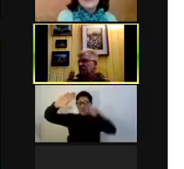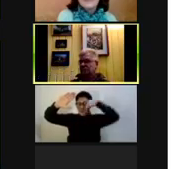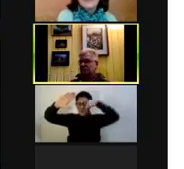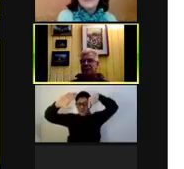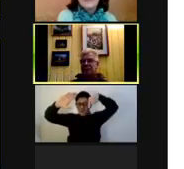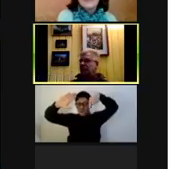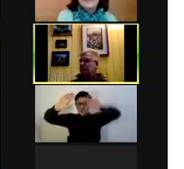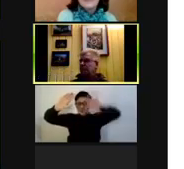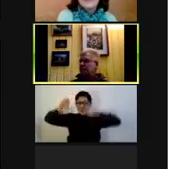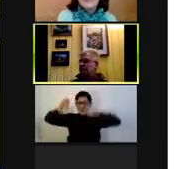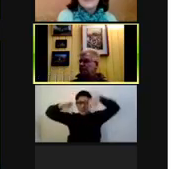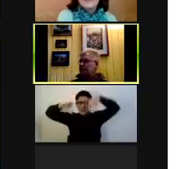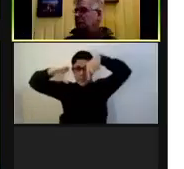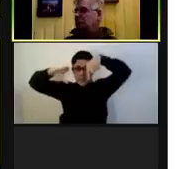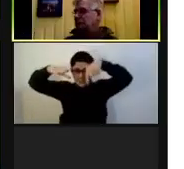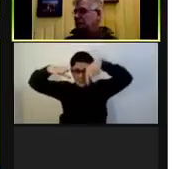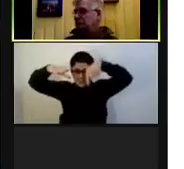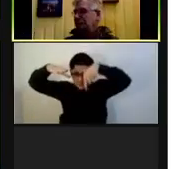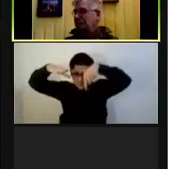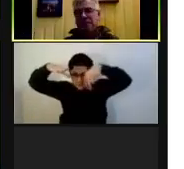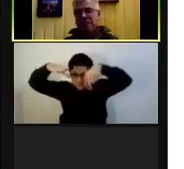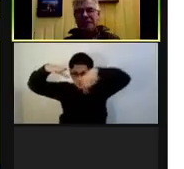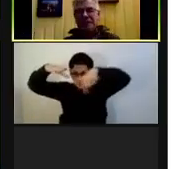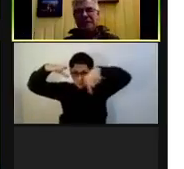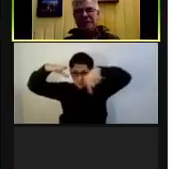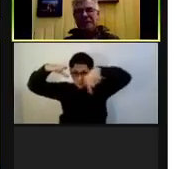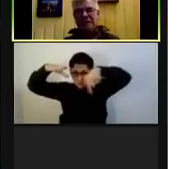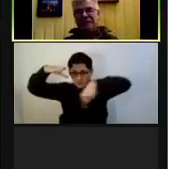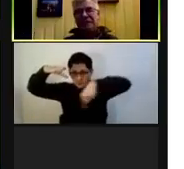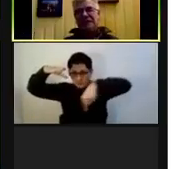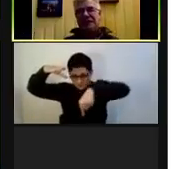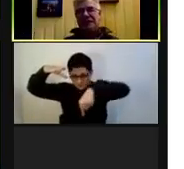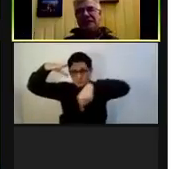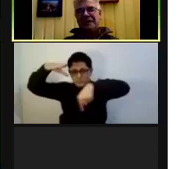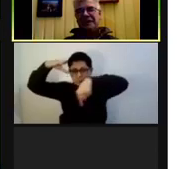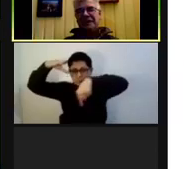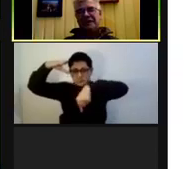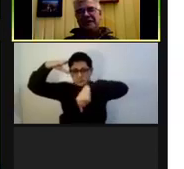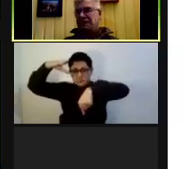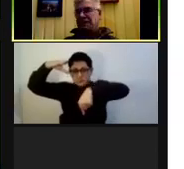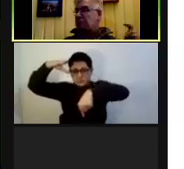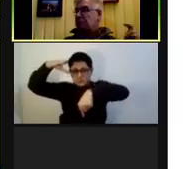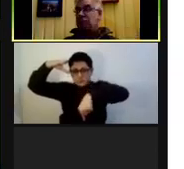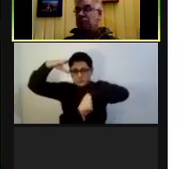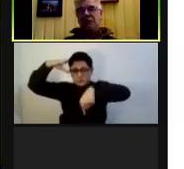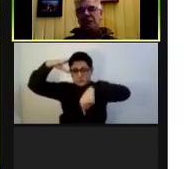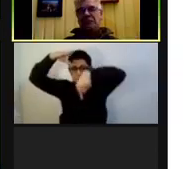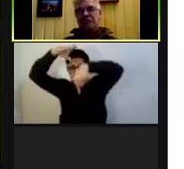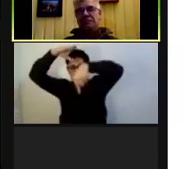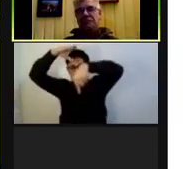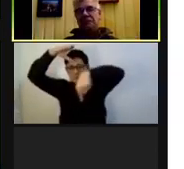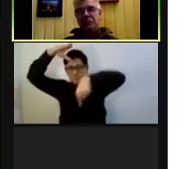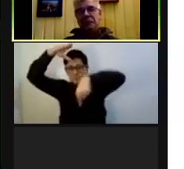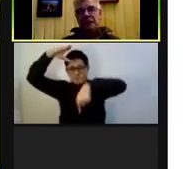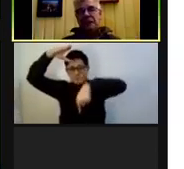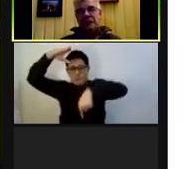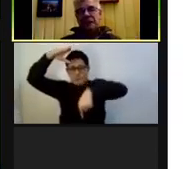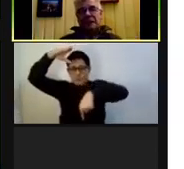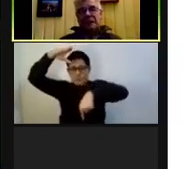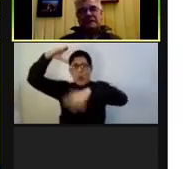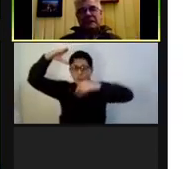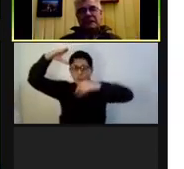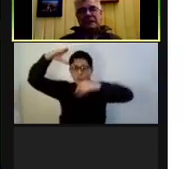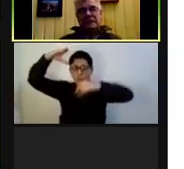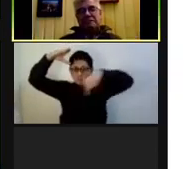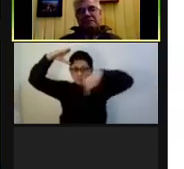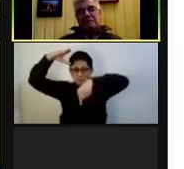profundo estaba, o sea, más profunda era el agua, pero sin embargo se empezó a ver